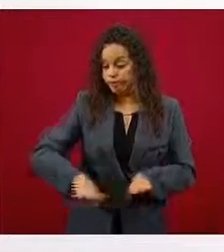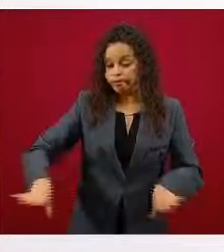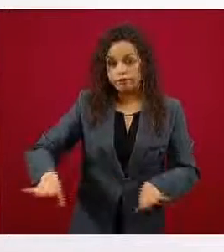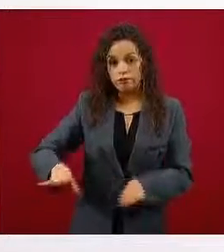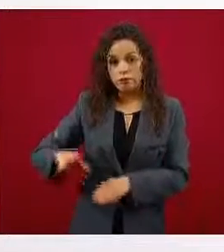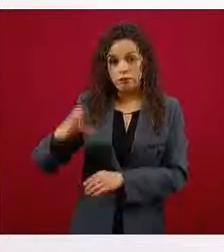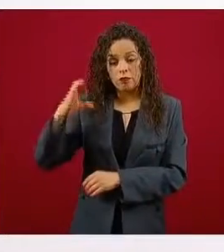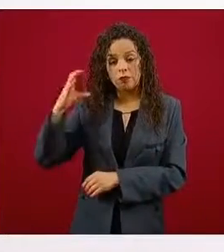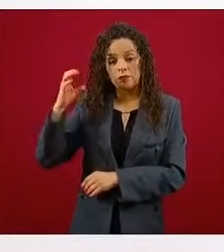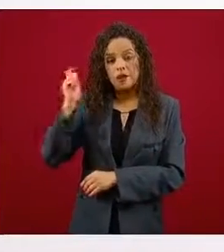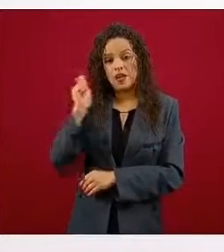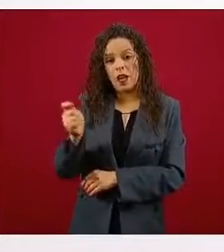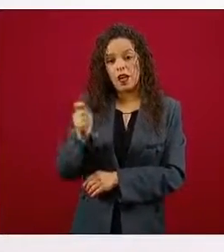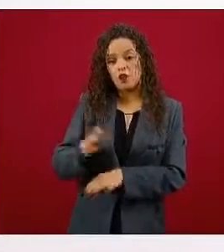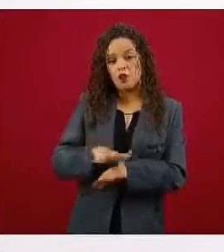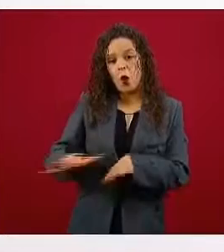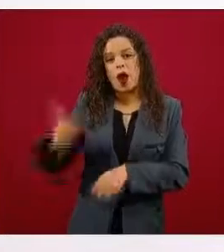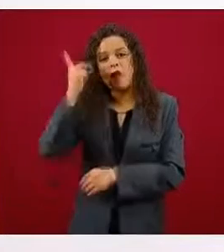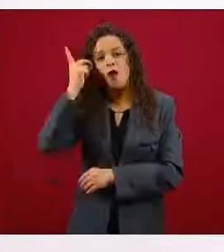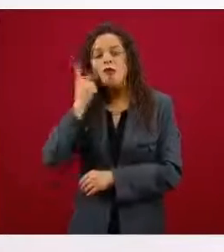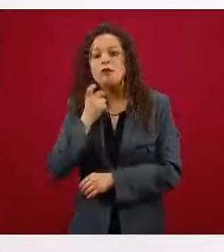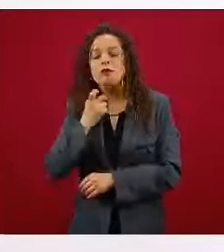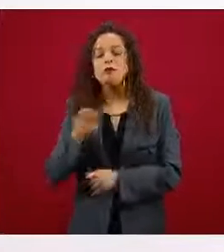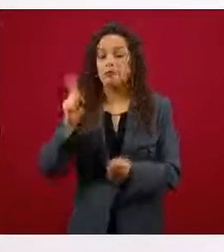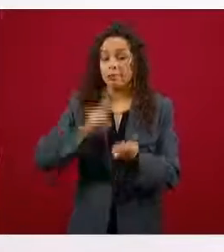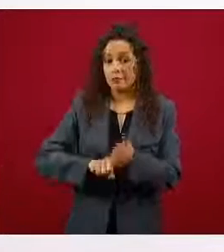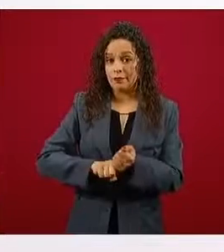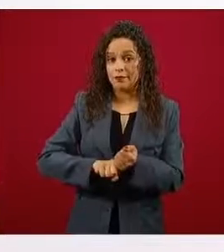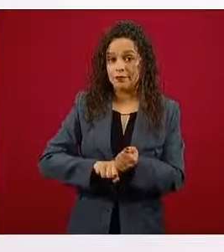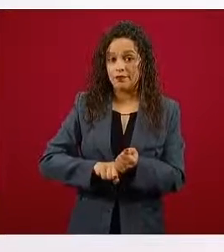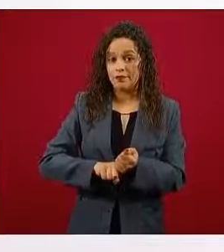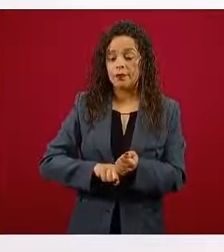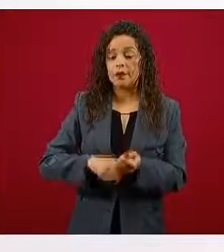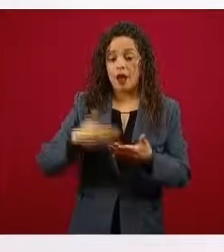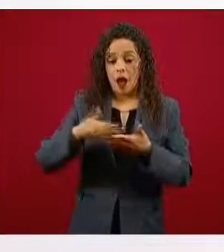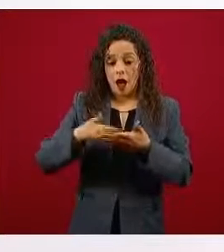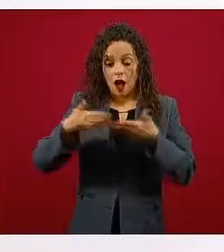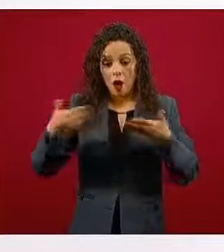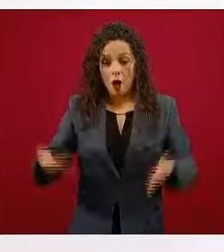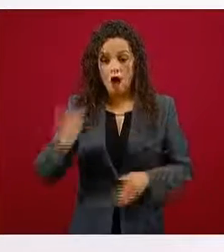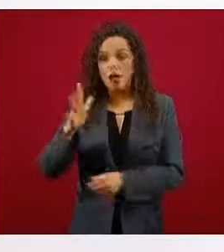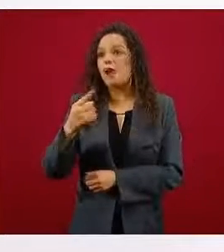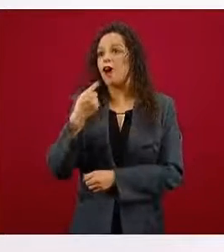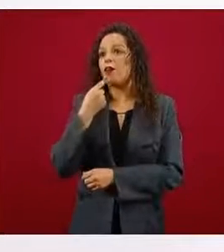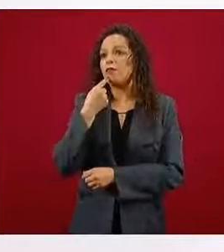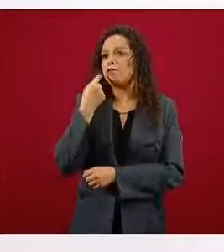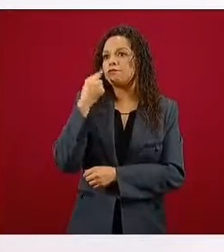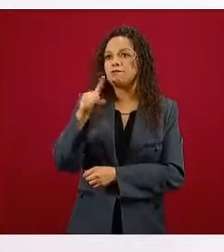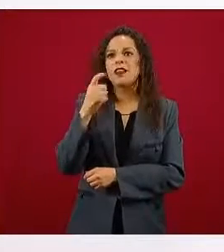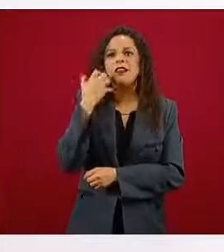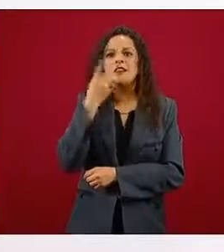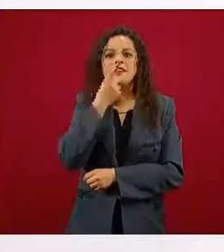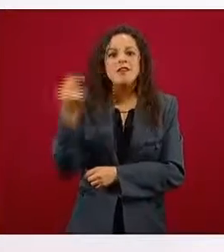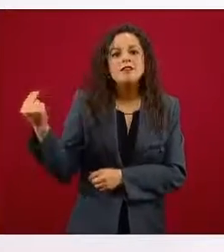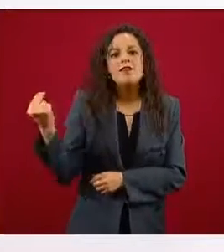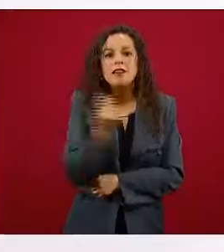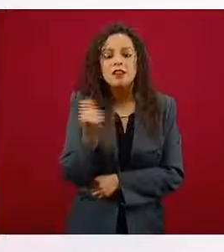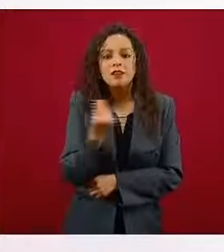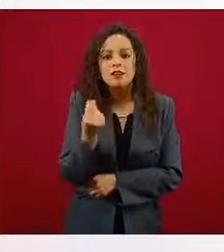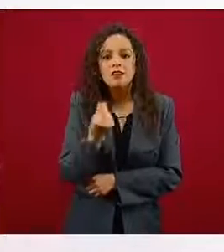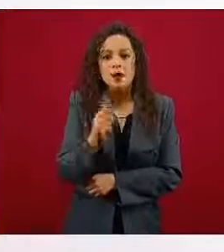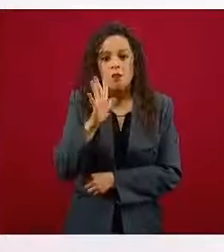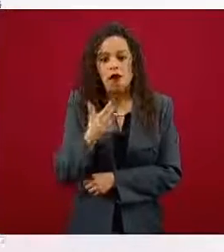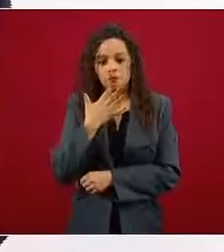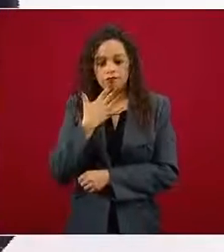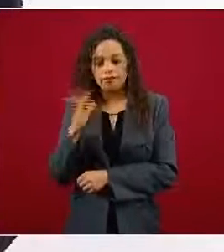todo ajuar, la demanda de 1000 géneros, que hoy es insignificante, aumentará en